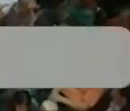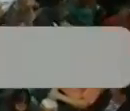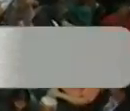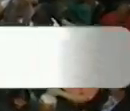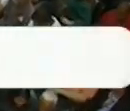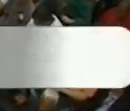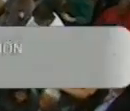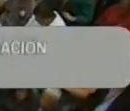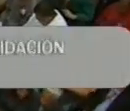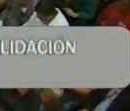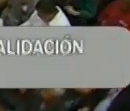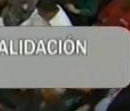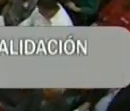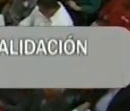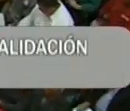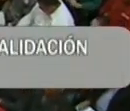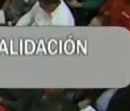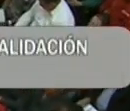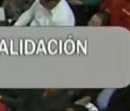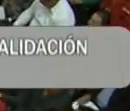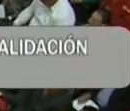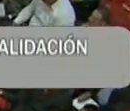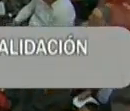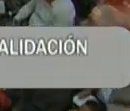Buenas tardes, Presidenta,